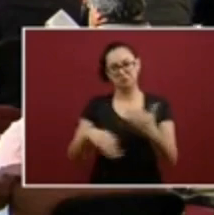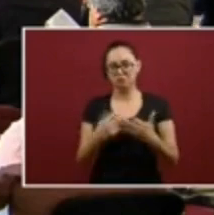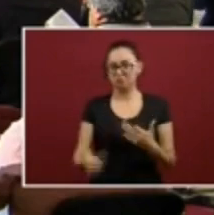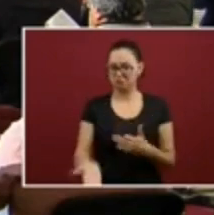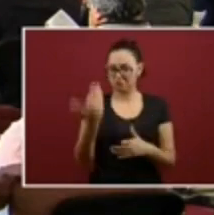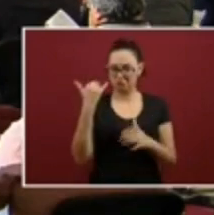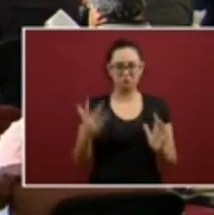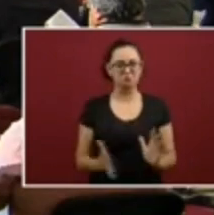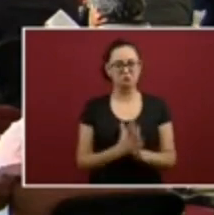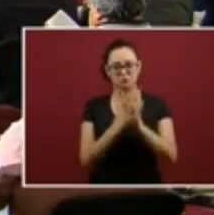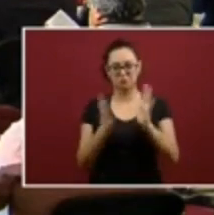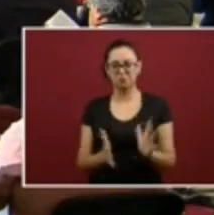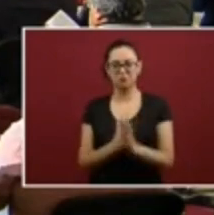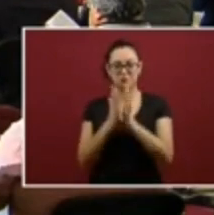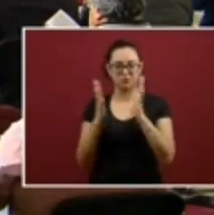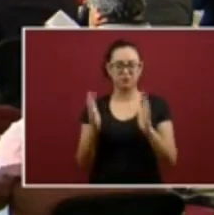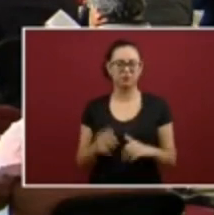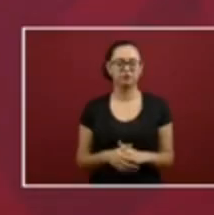Hay